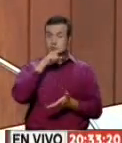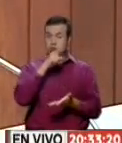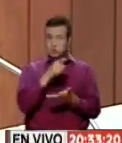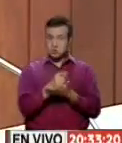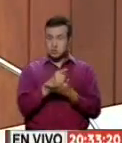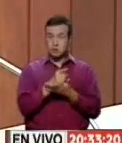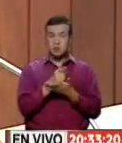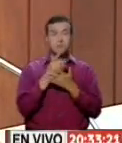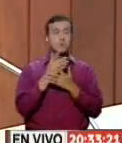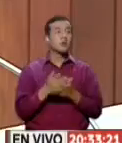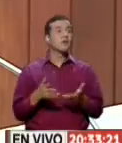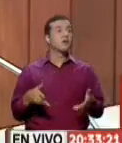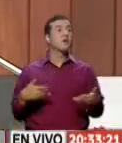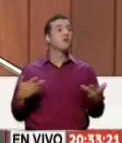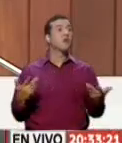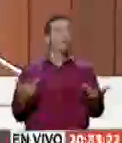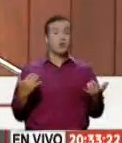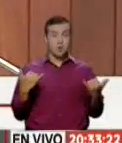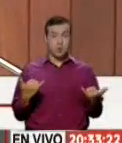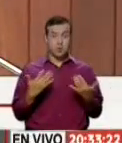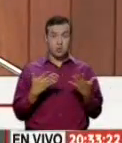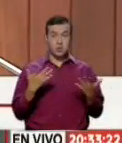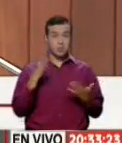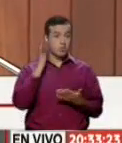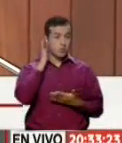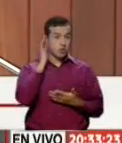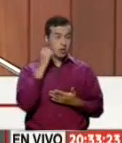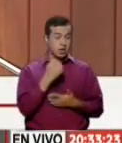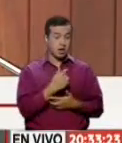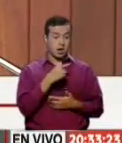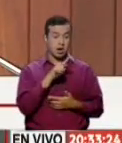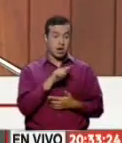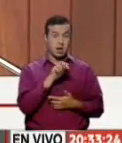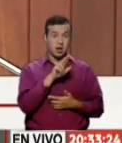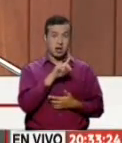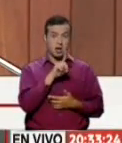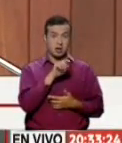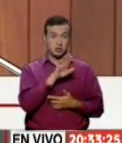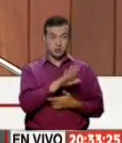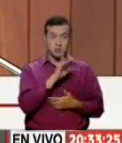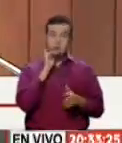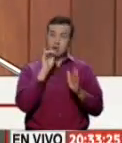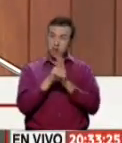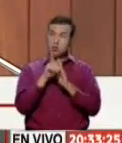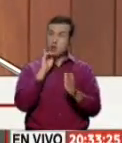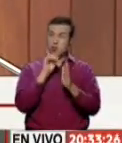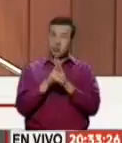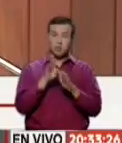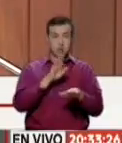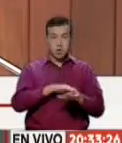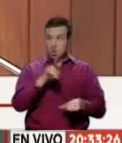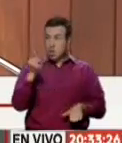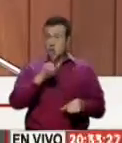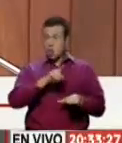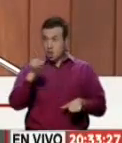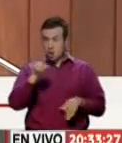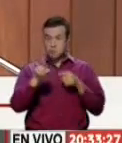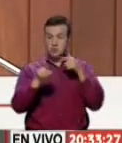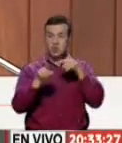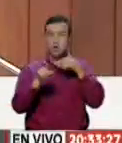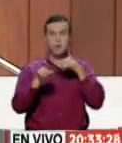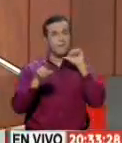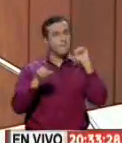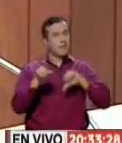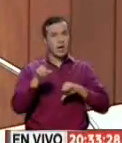pero aparentemente en este caso la señora Galarza acusaba mucho con su dedo, pero parece que ese dedo estaba más